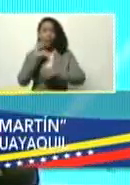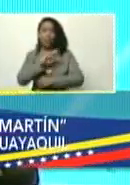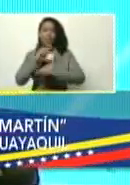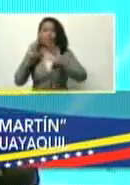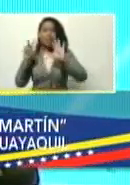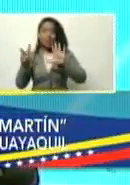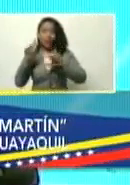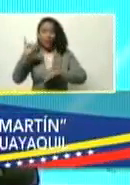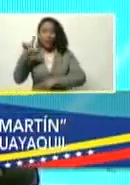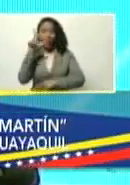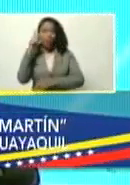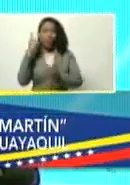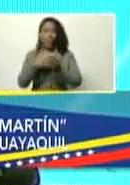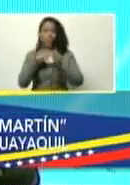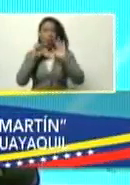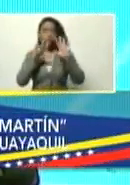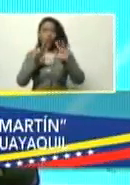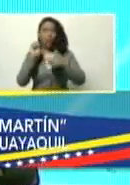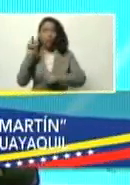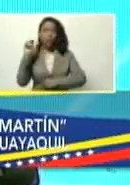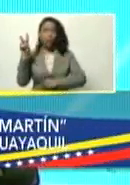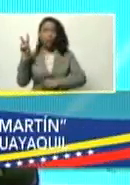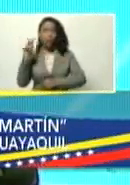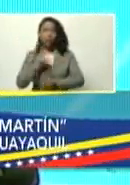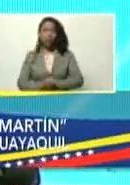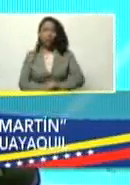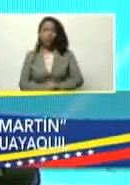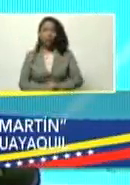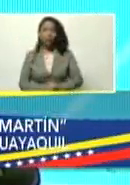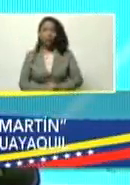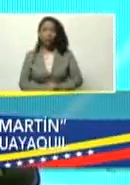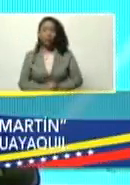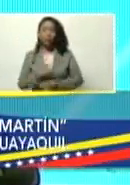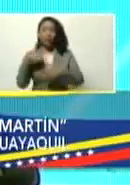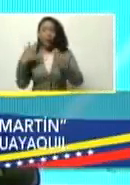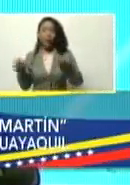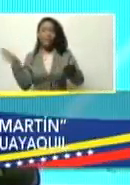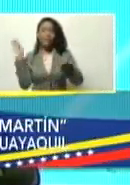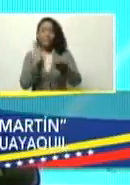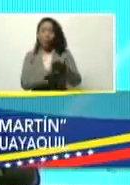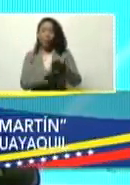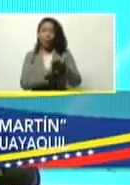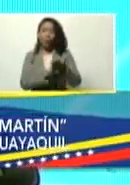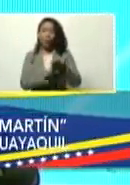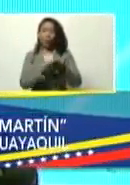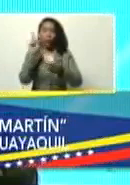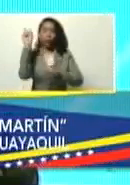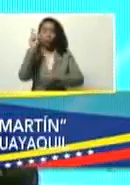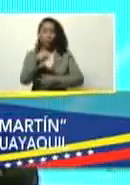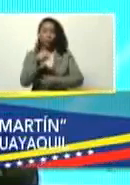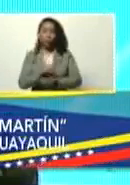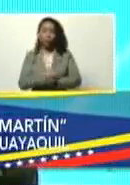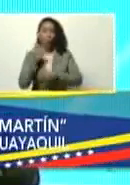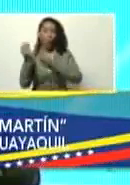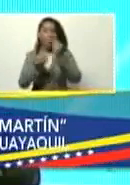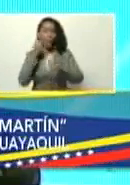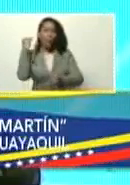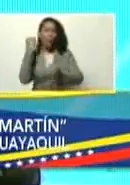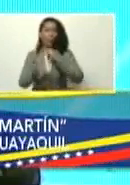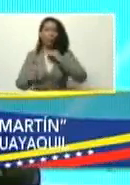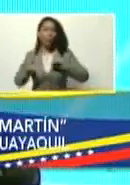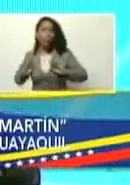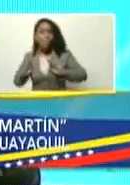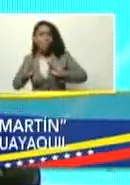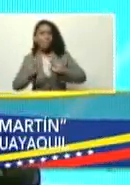julio de 1822, que estableció también como el último